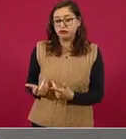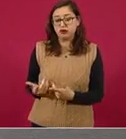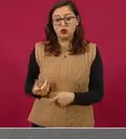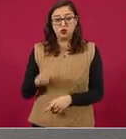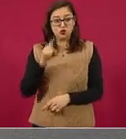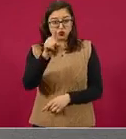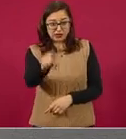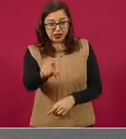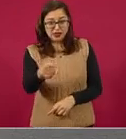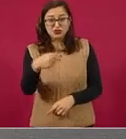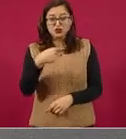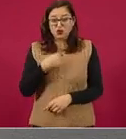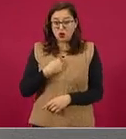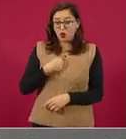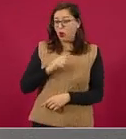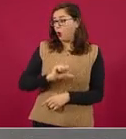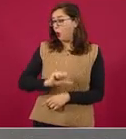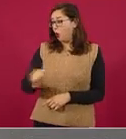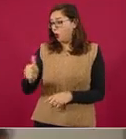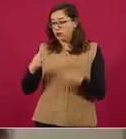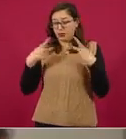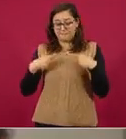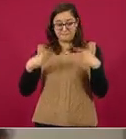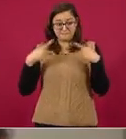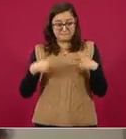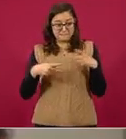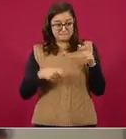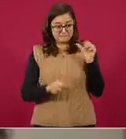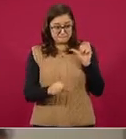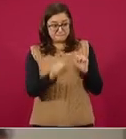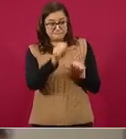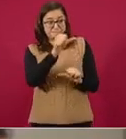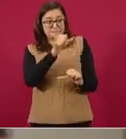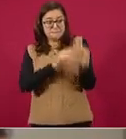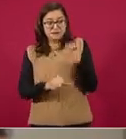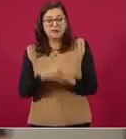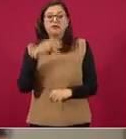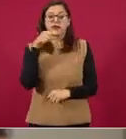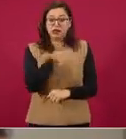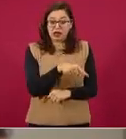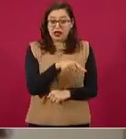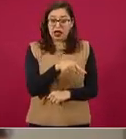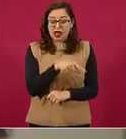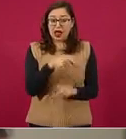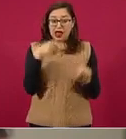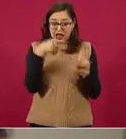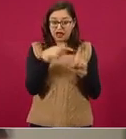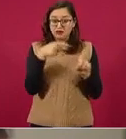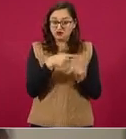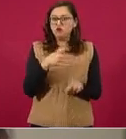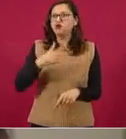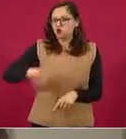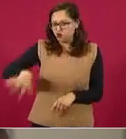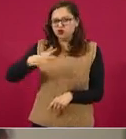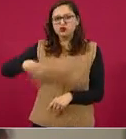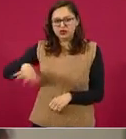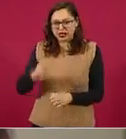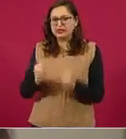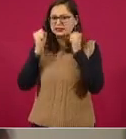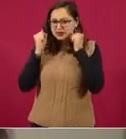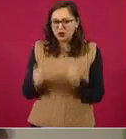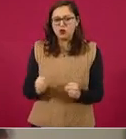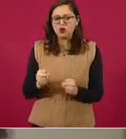yo o si fuera cualquiera quien estuviera en su lugar, él estaría recorriendo cada estado, ofrecería como recompensa su